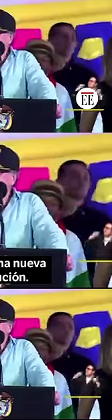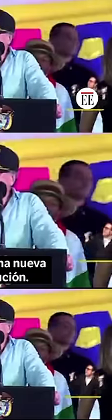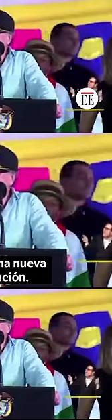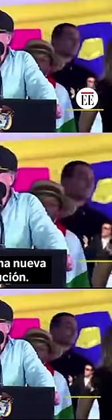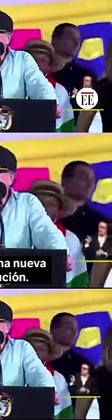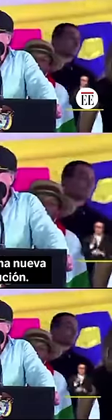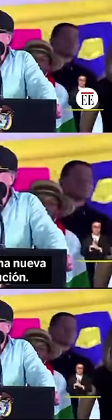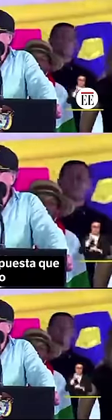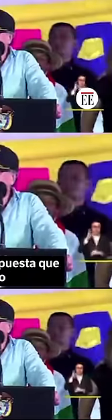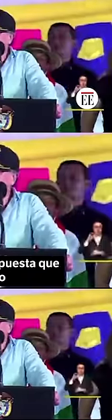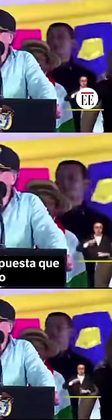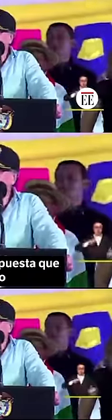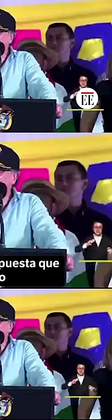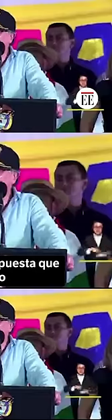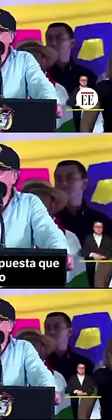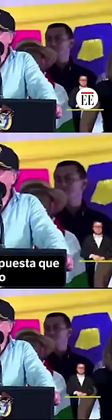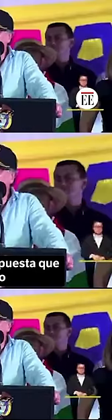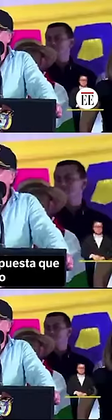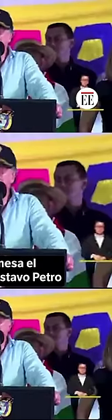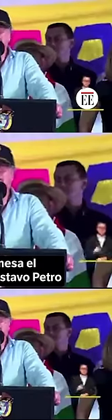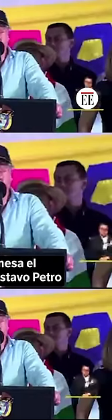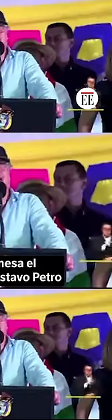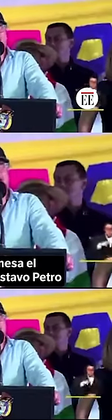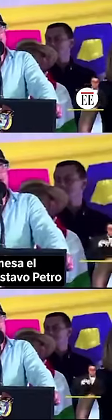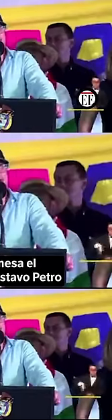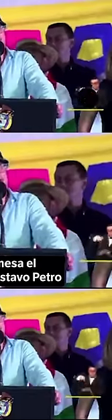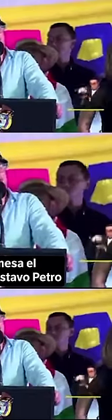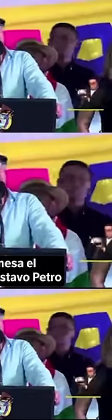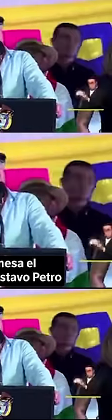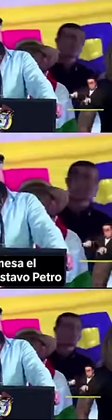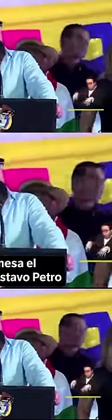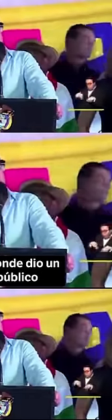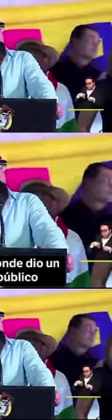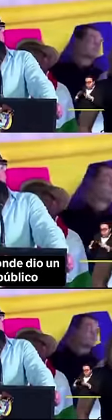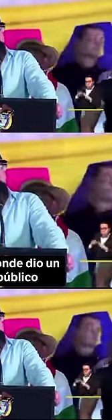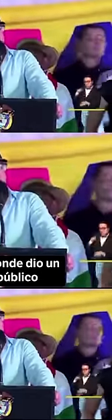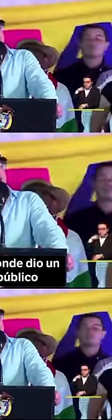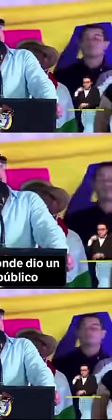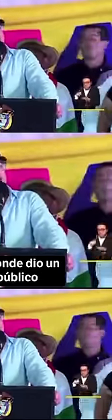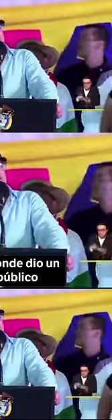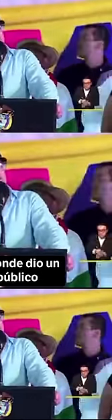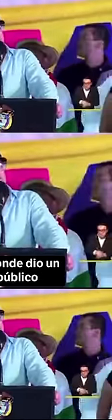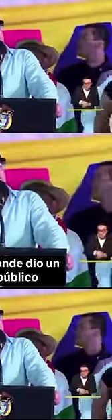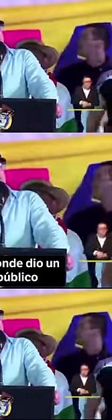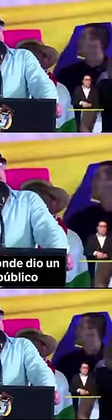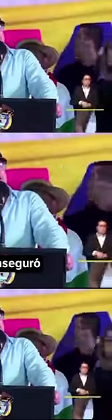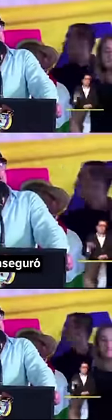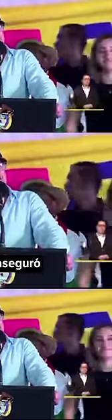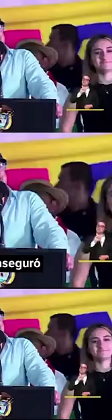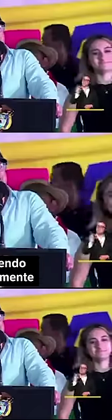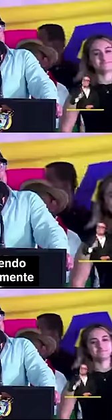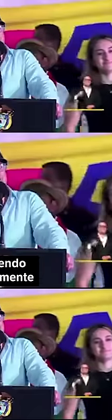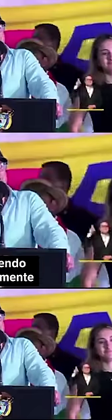redactar una nueva constitución. Esa fue la propuesta que puso sobre la mesa el presidente Gustavo Petro desde Cali, donde dio un discurso público